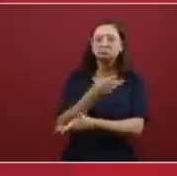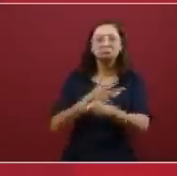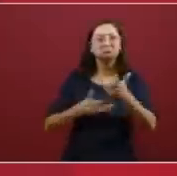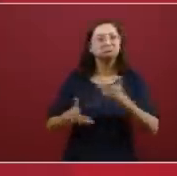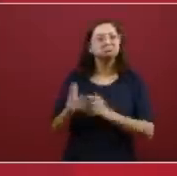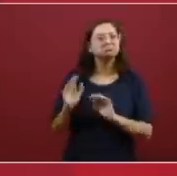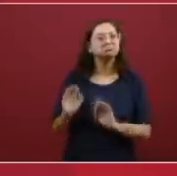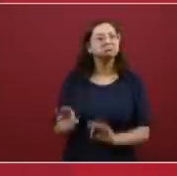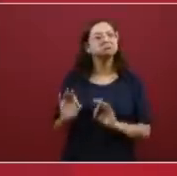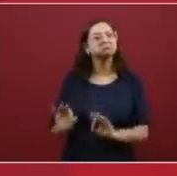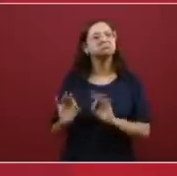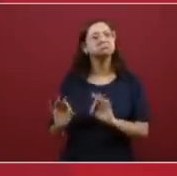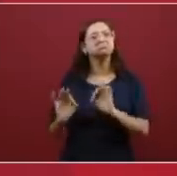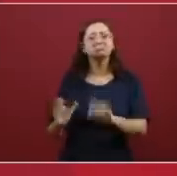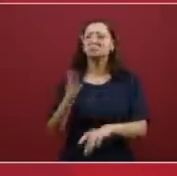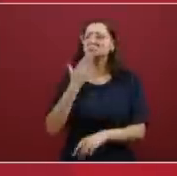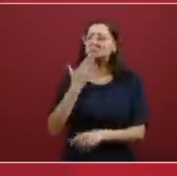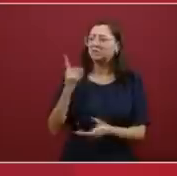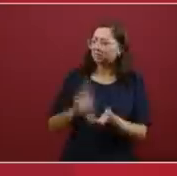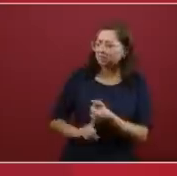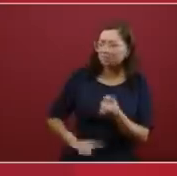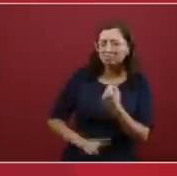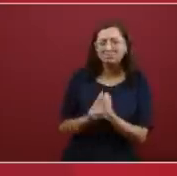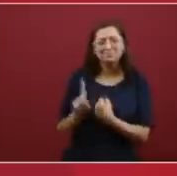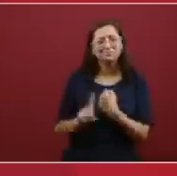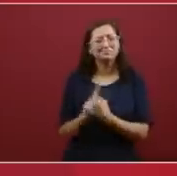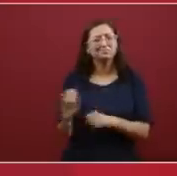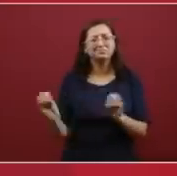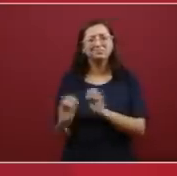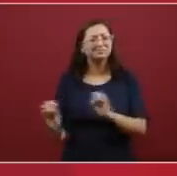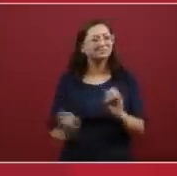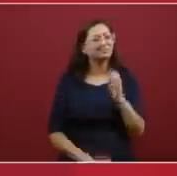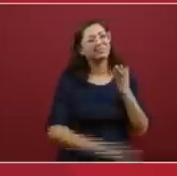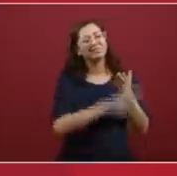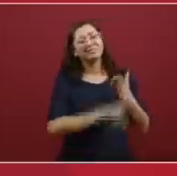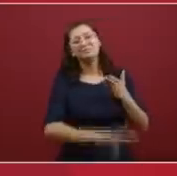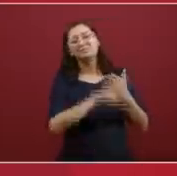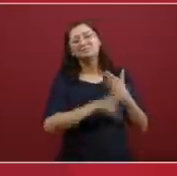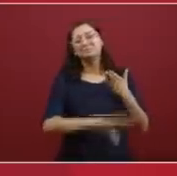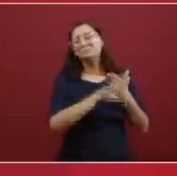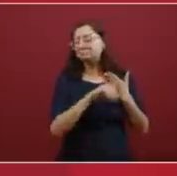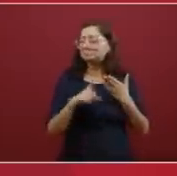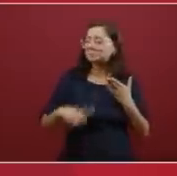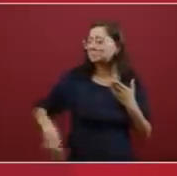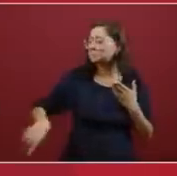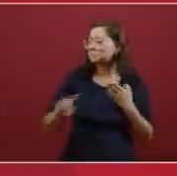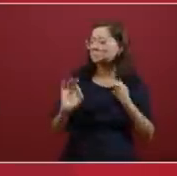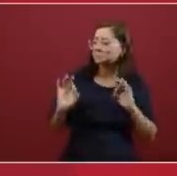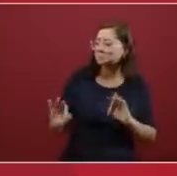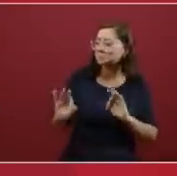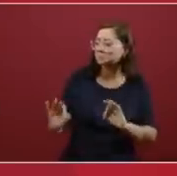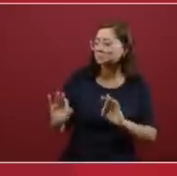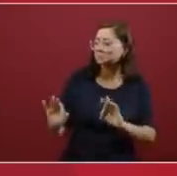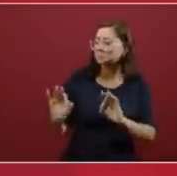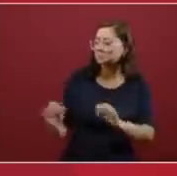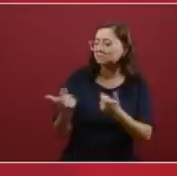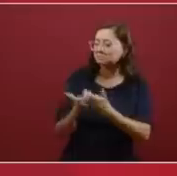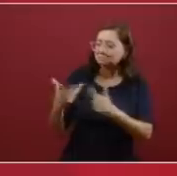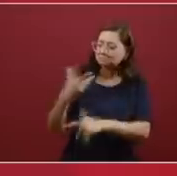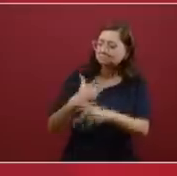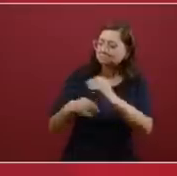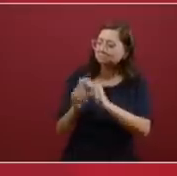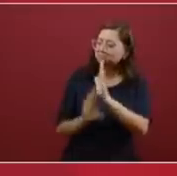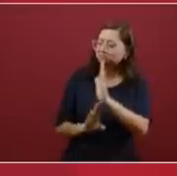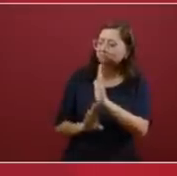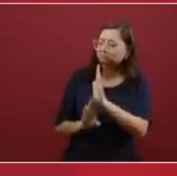nada de eso ha tenido efecto, afortunadamente, y va muy bien la economía,